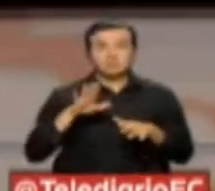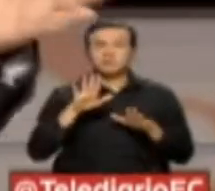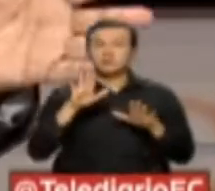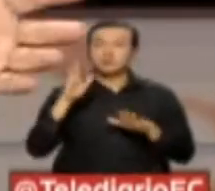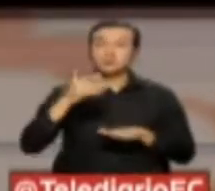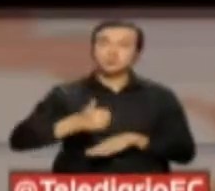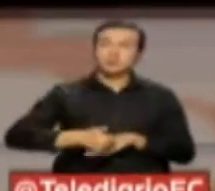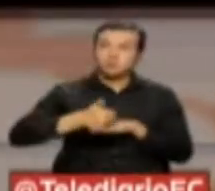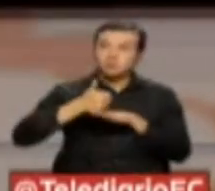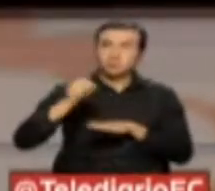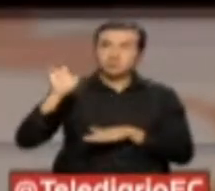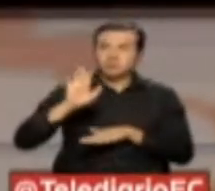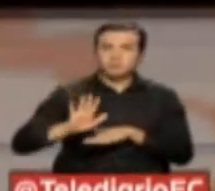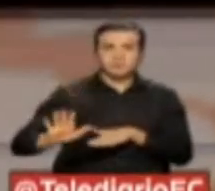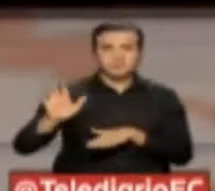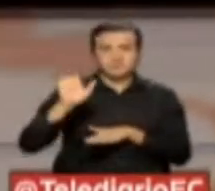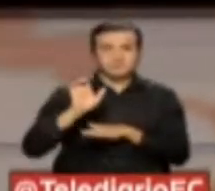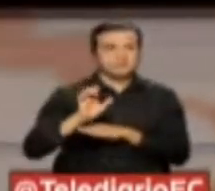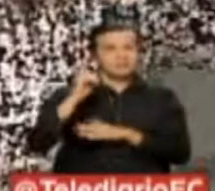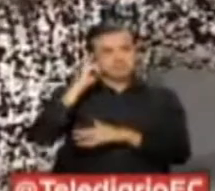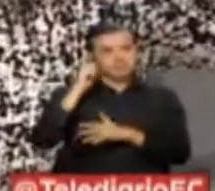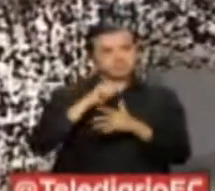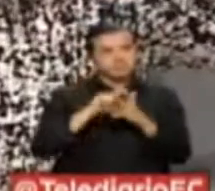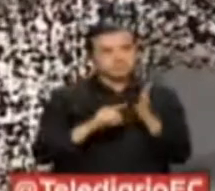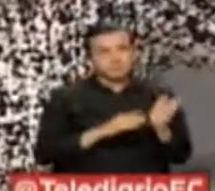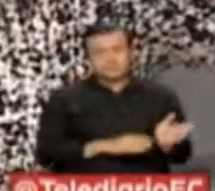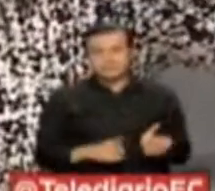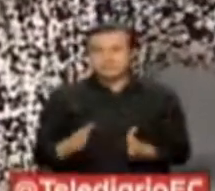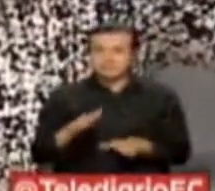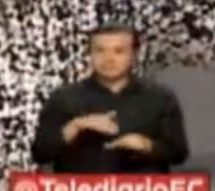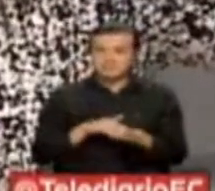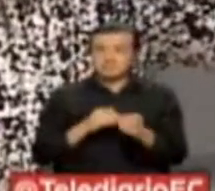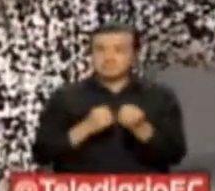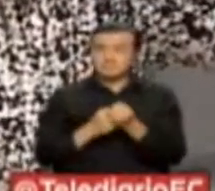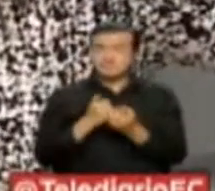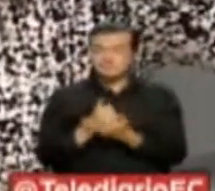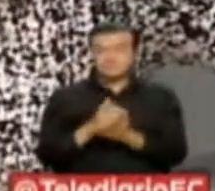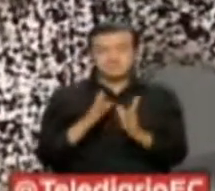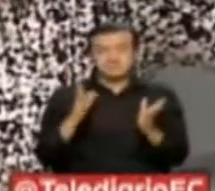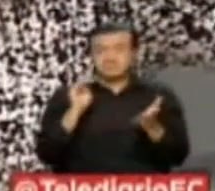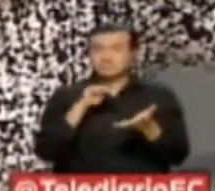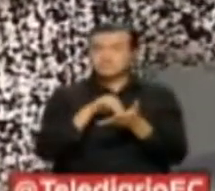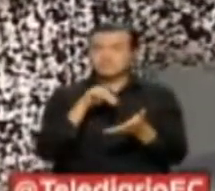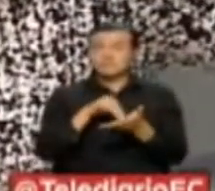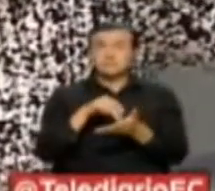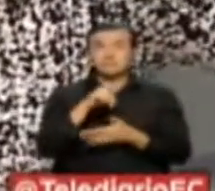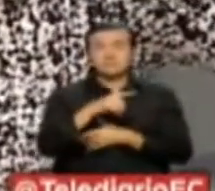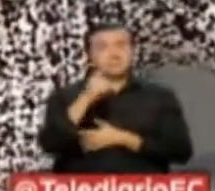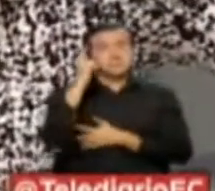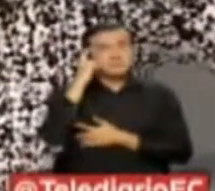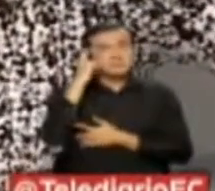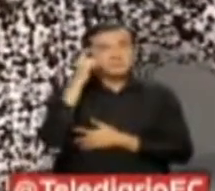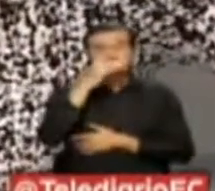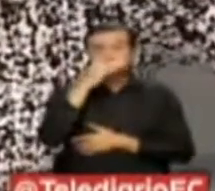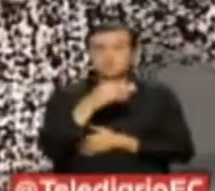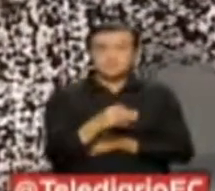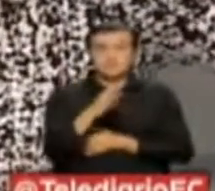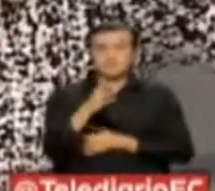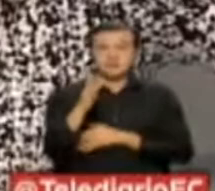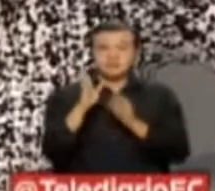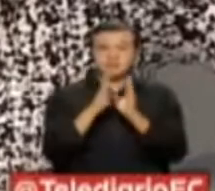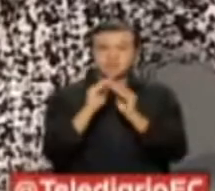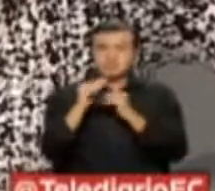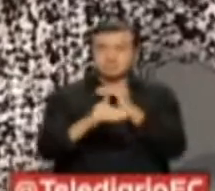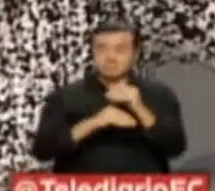de lo que significa el pueblo ecuatoriano al considerar la falta de probidad como usted menciona de los miembros también carecería de legitimidad los actos